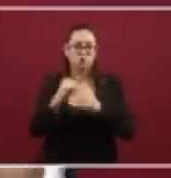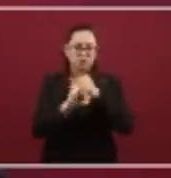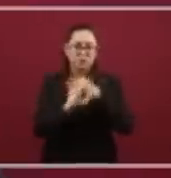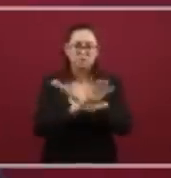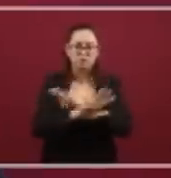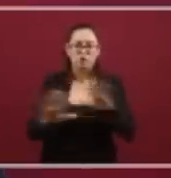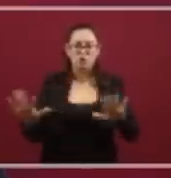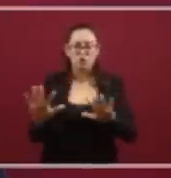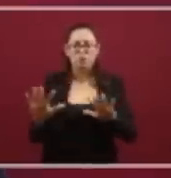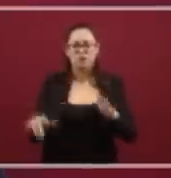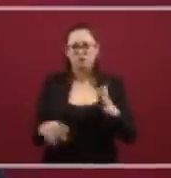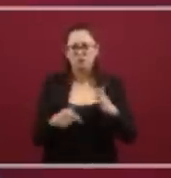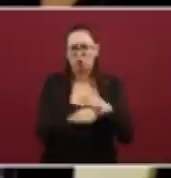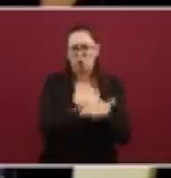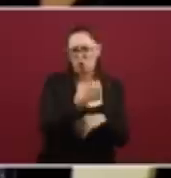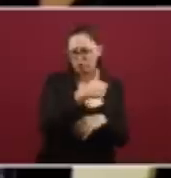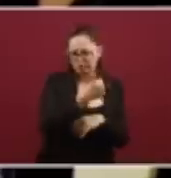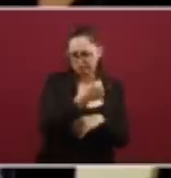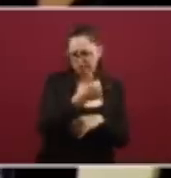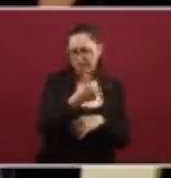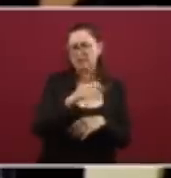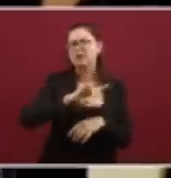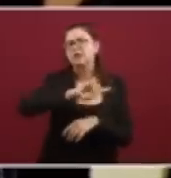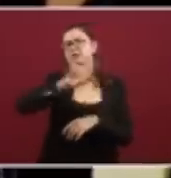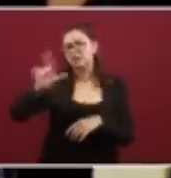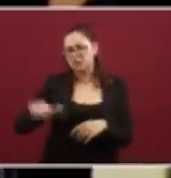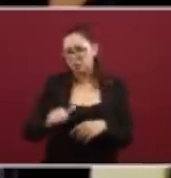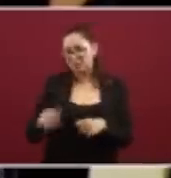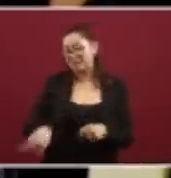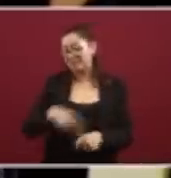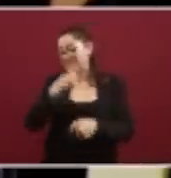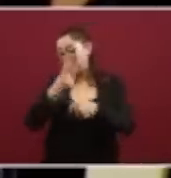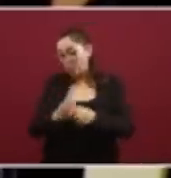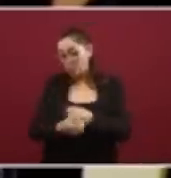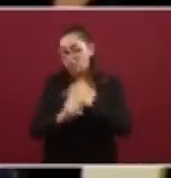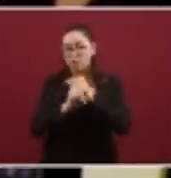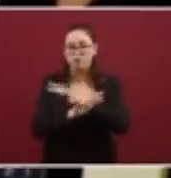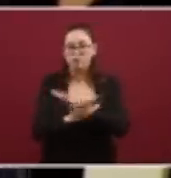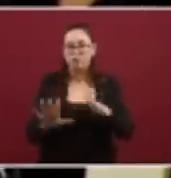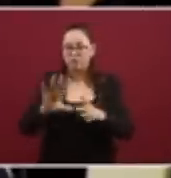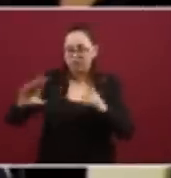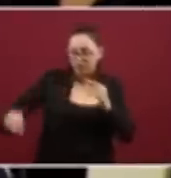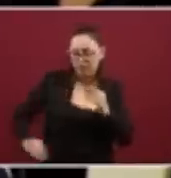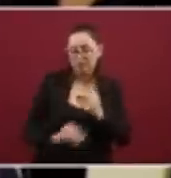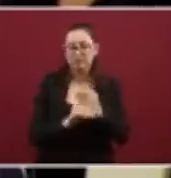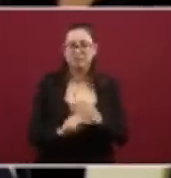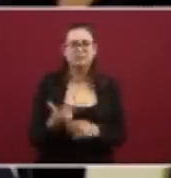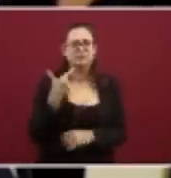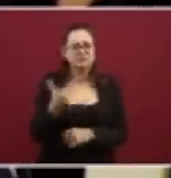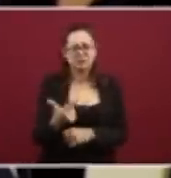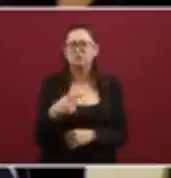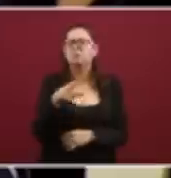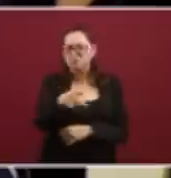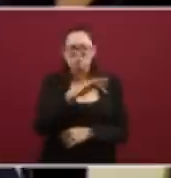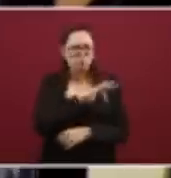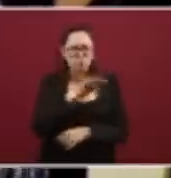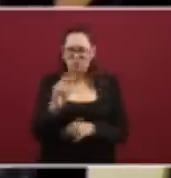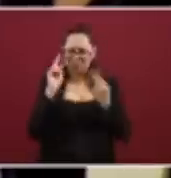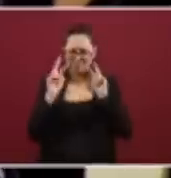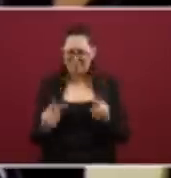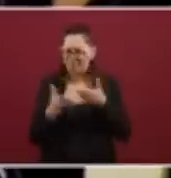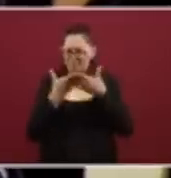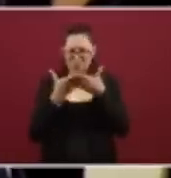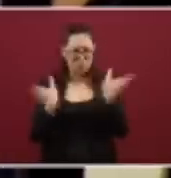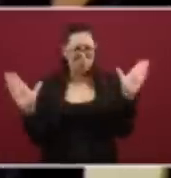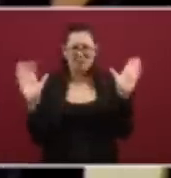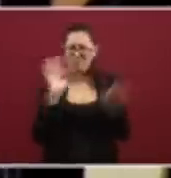y después se integran a siete funcionarios más lo pueden revisar como él reiteró es público y